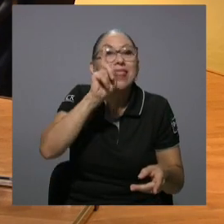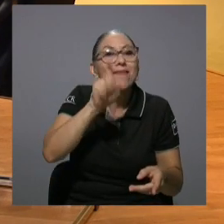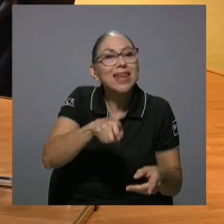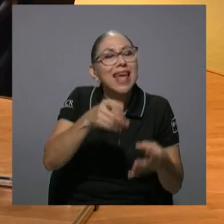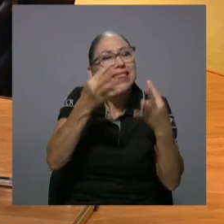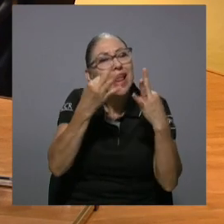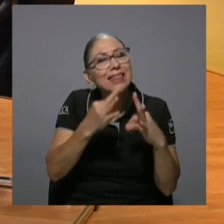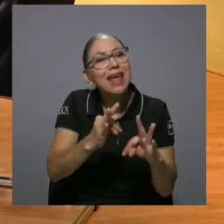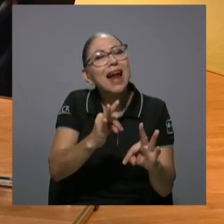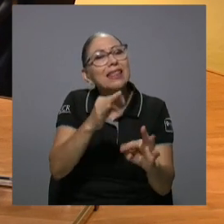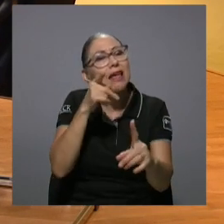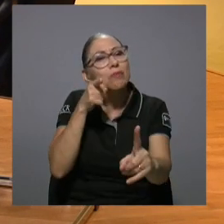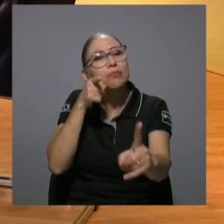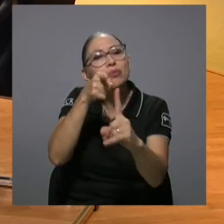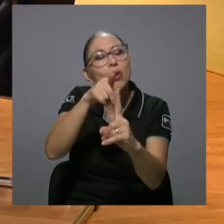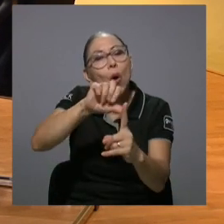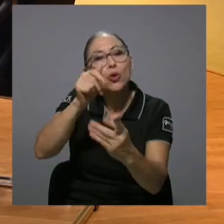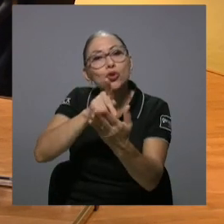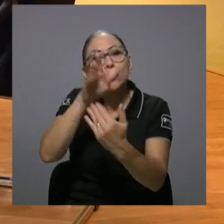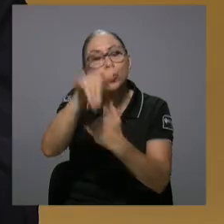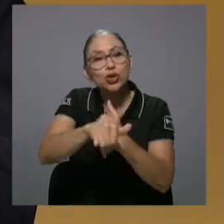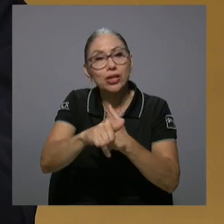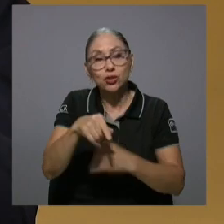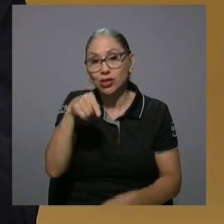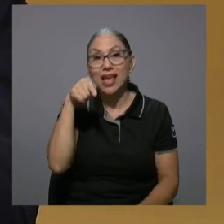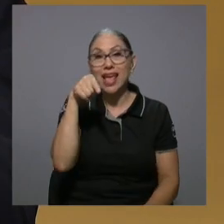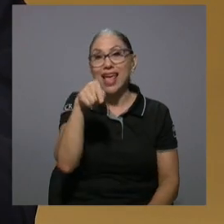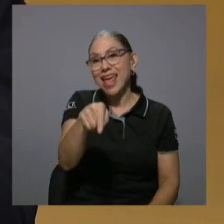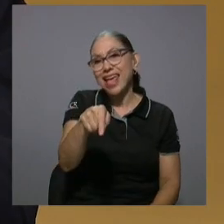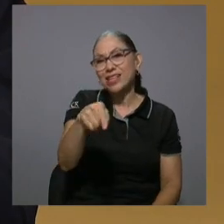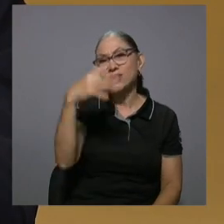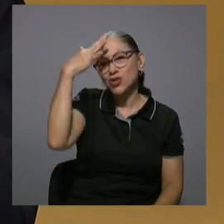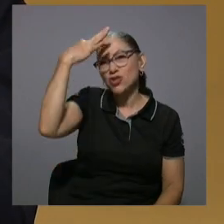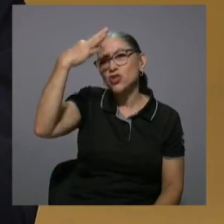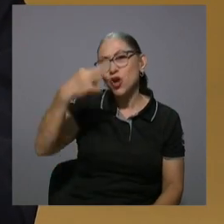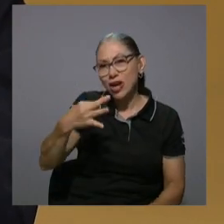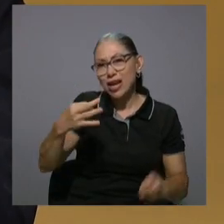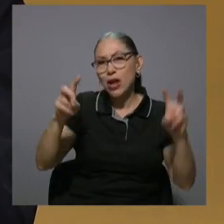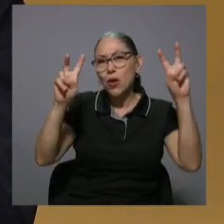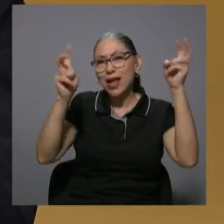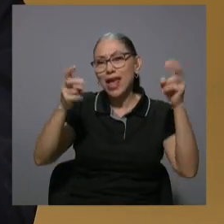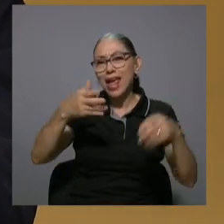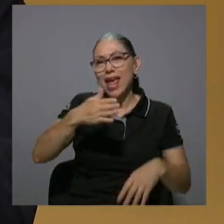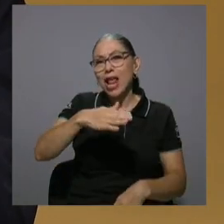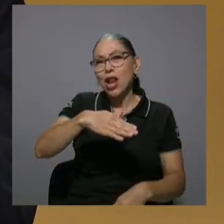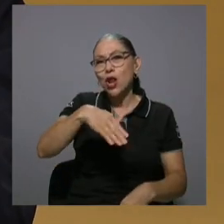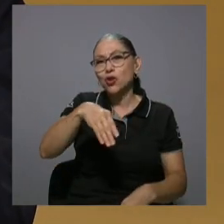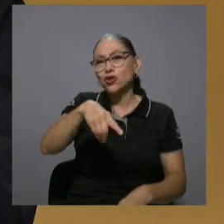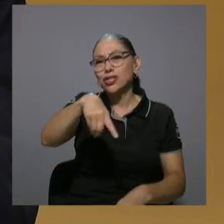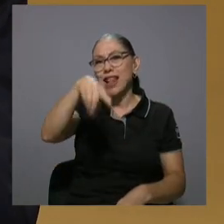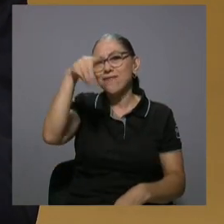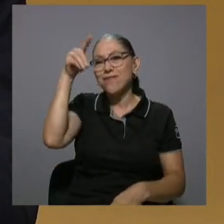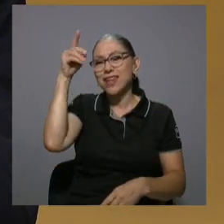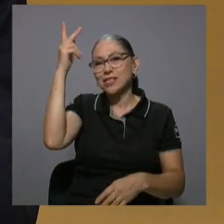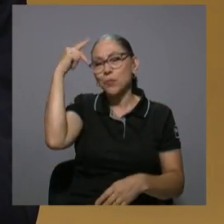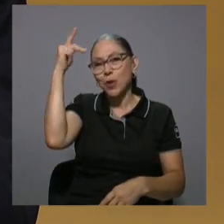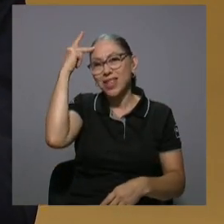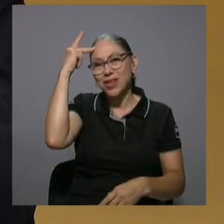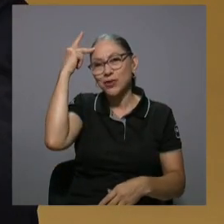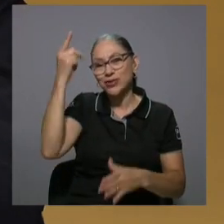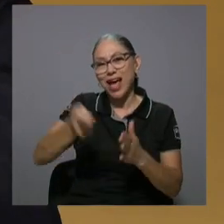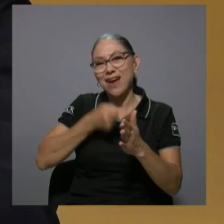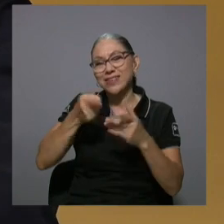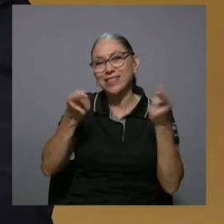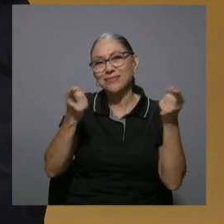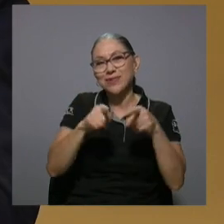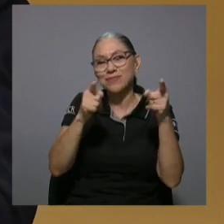proyectos. Y eso, yo creo que los delfines políticos a veces dan muchas sorpresas. Y yo no dudo, tal vez estoy haciendo